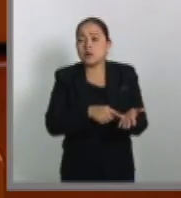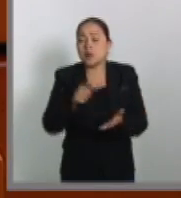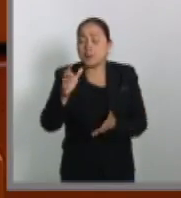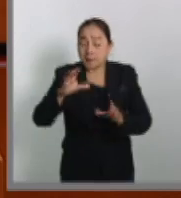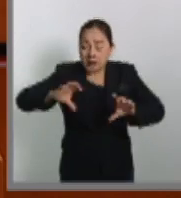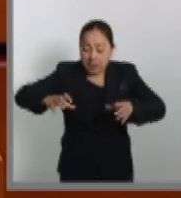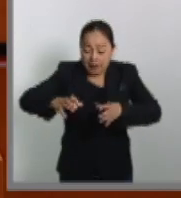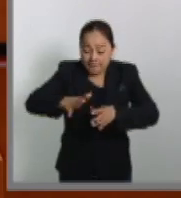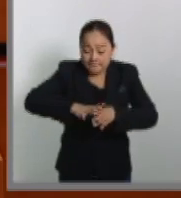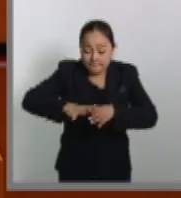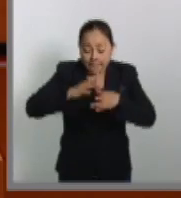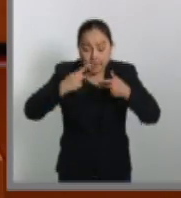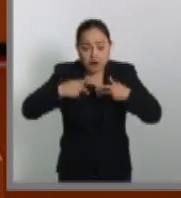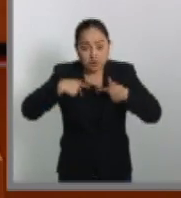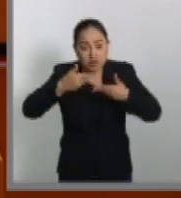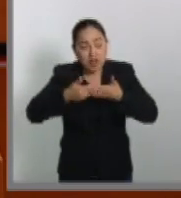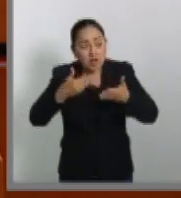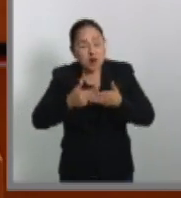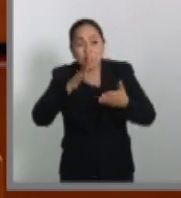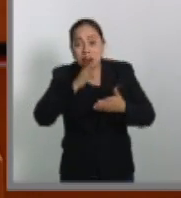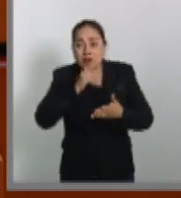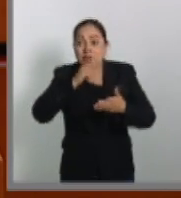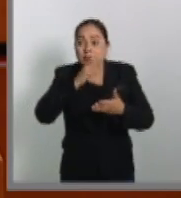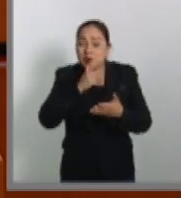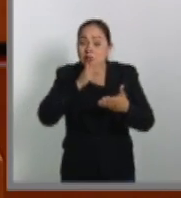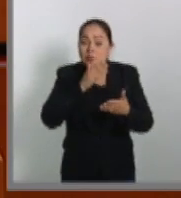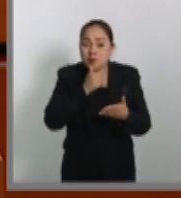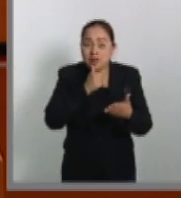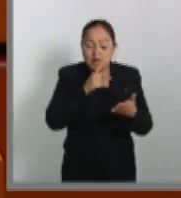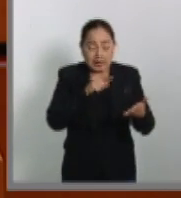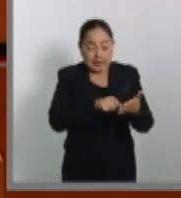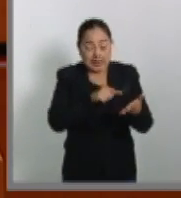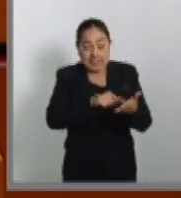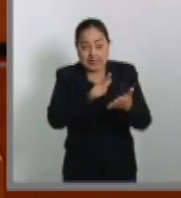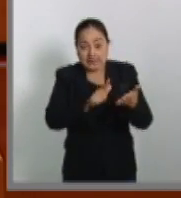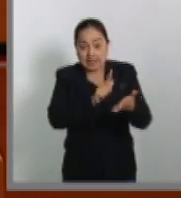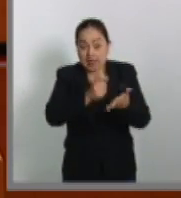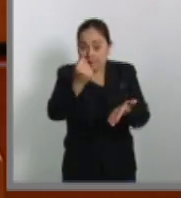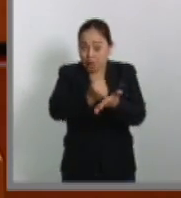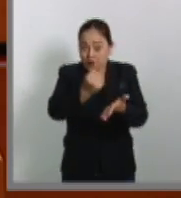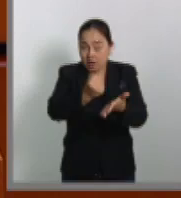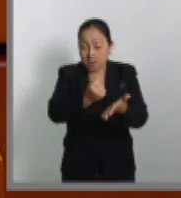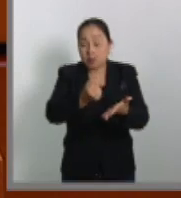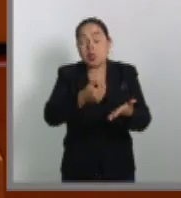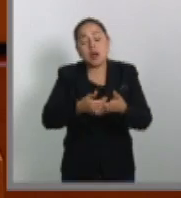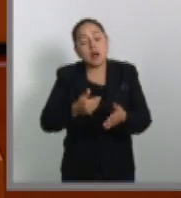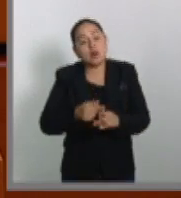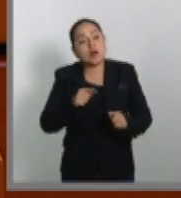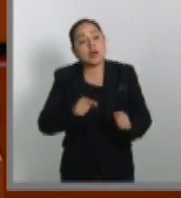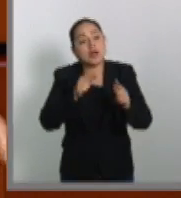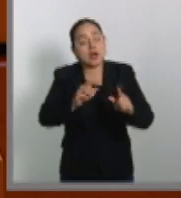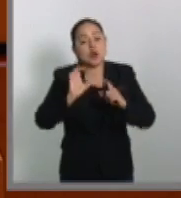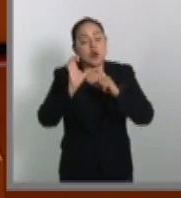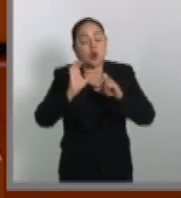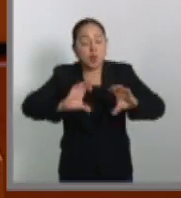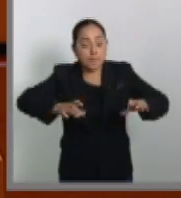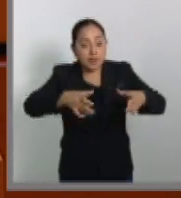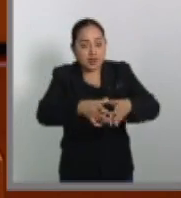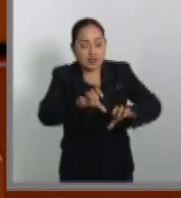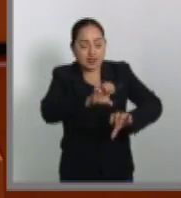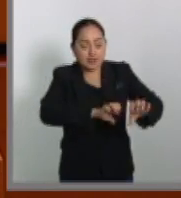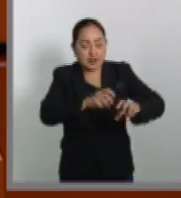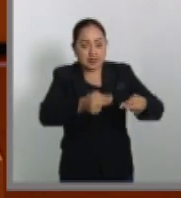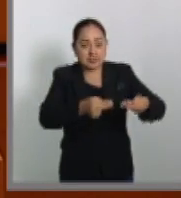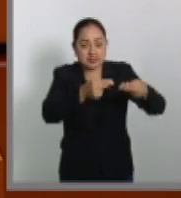este segmento de la población, gracias a lo que esta hoy contiene, las compañías aseguradoras tendrán